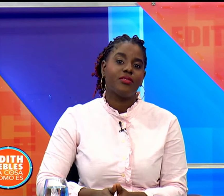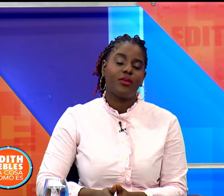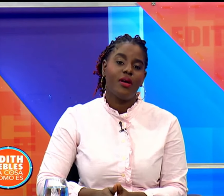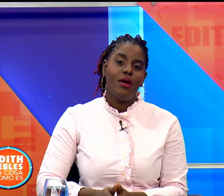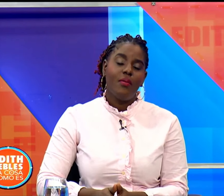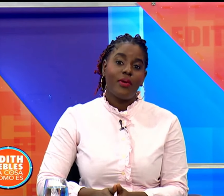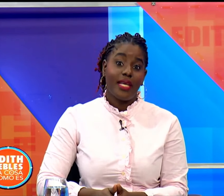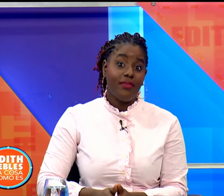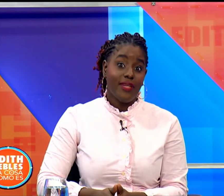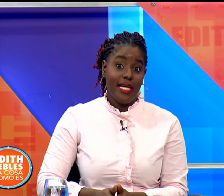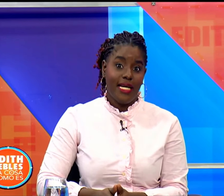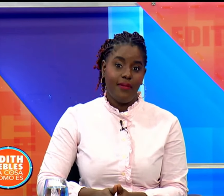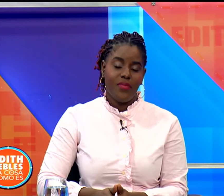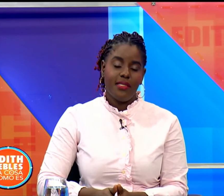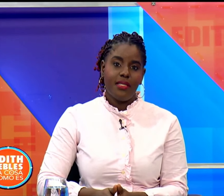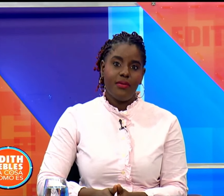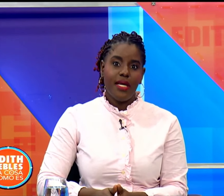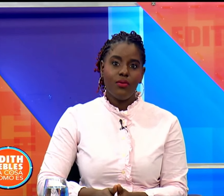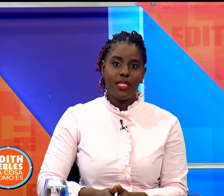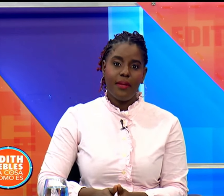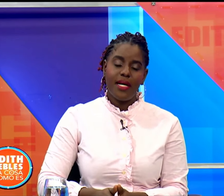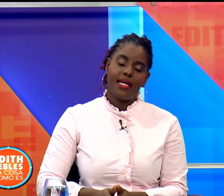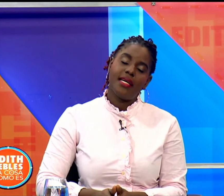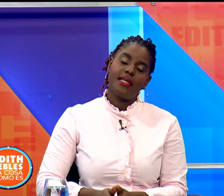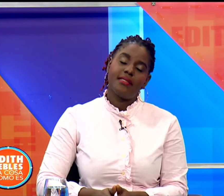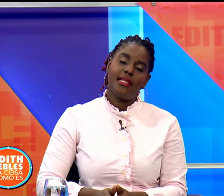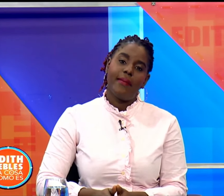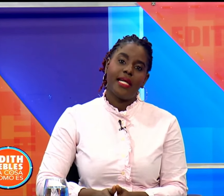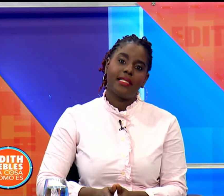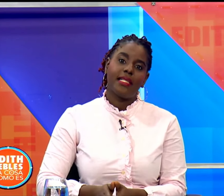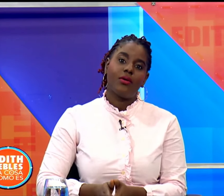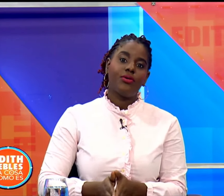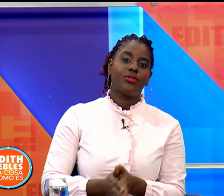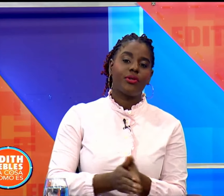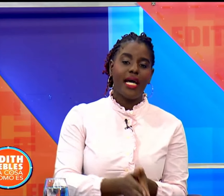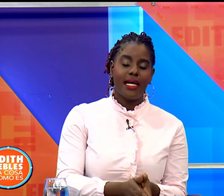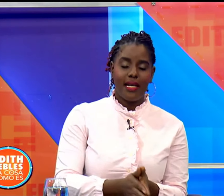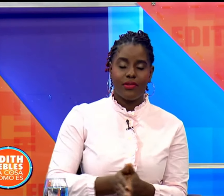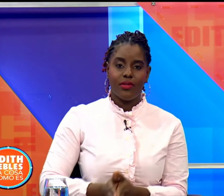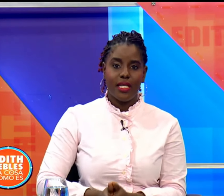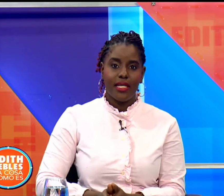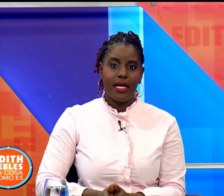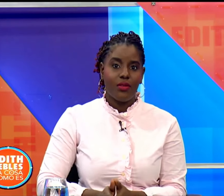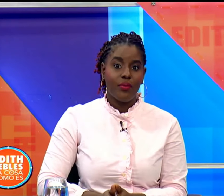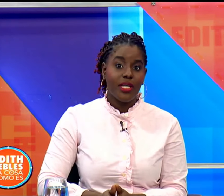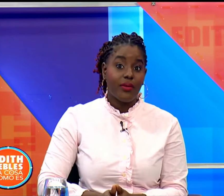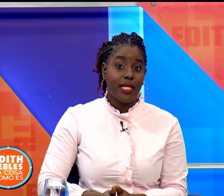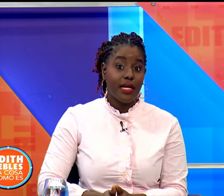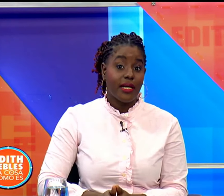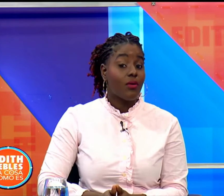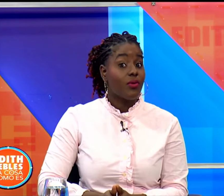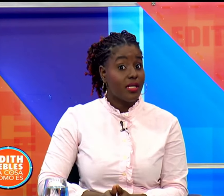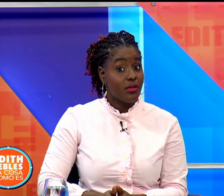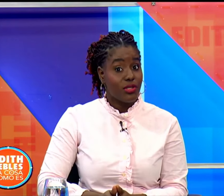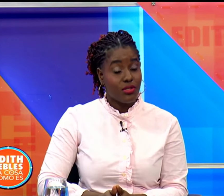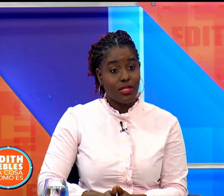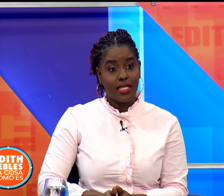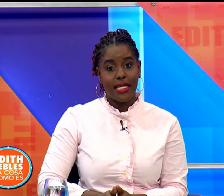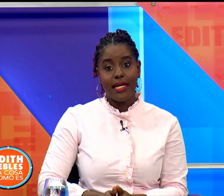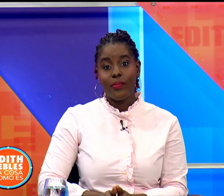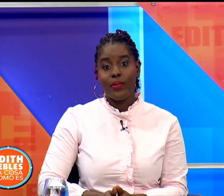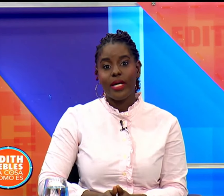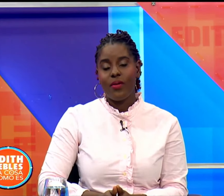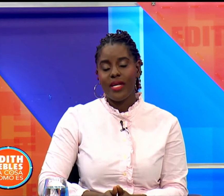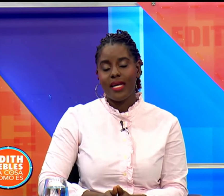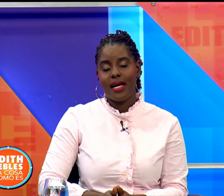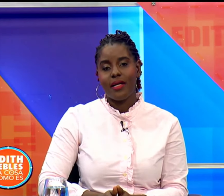la atención, porque al final, si bien un tema que es la parte de controlar la frontera dominico-haitiana, una situación que